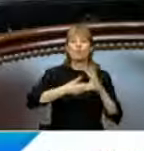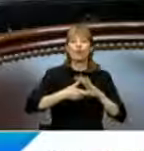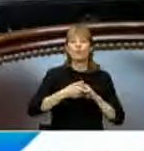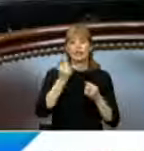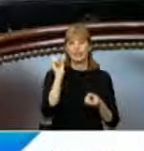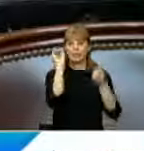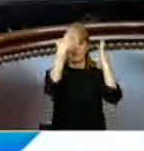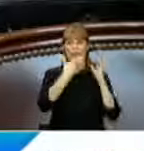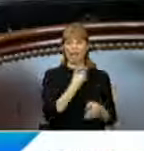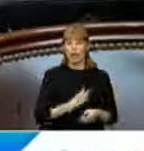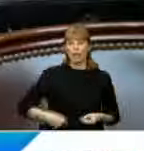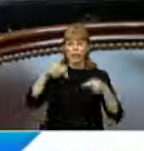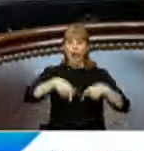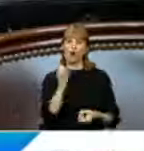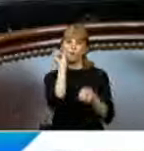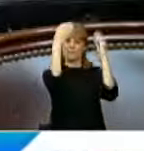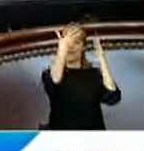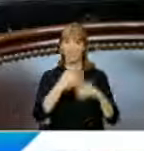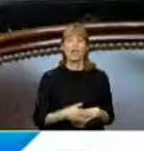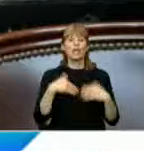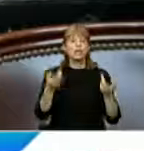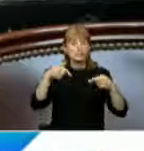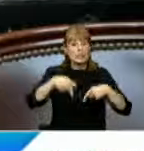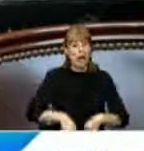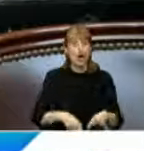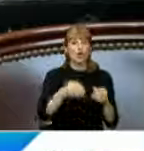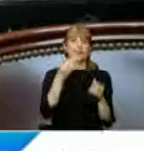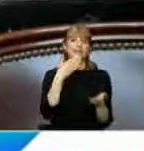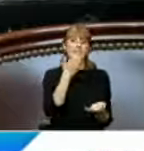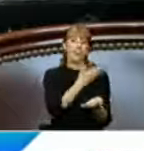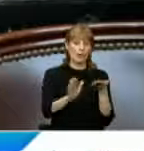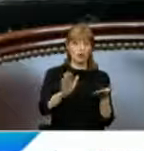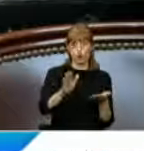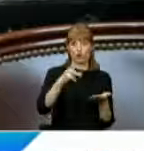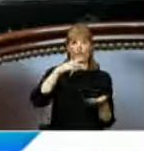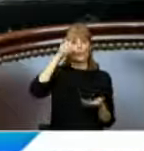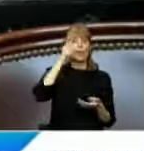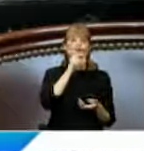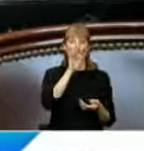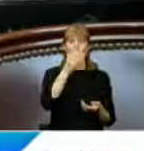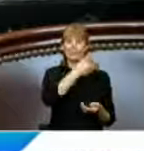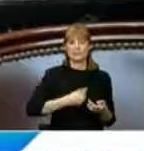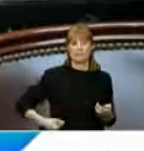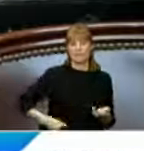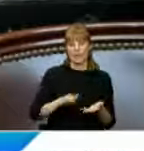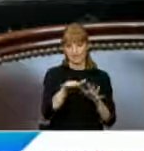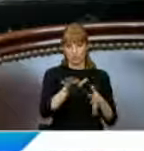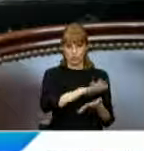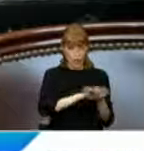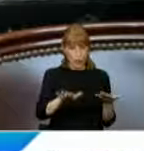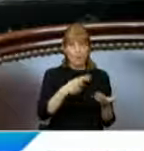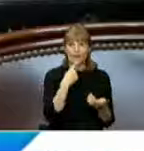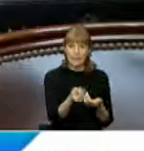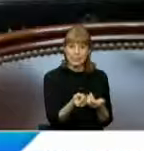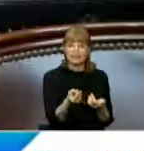gobierna ahora. Entonces, señores, si el veto presidencial, que es un hecho nuevo, dice